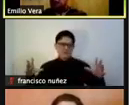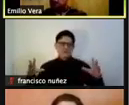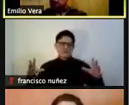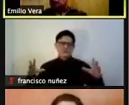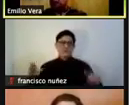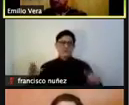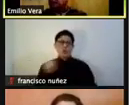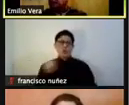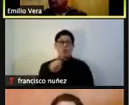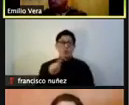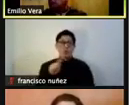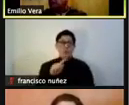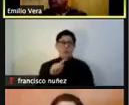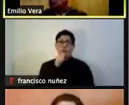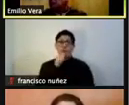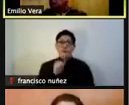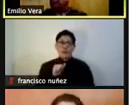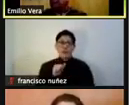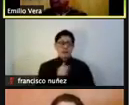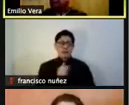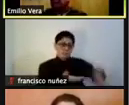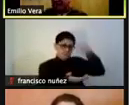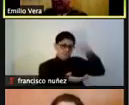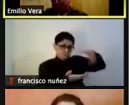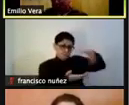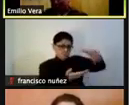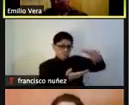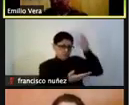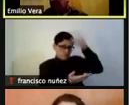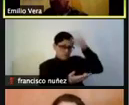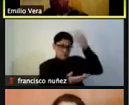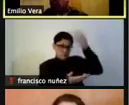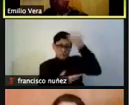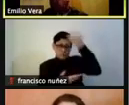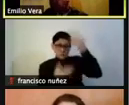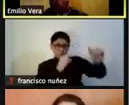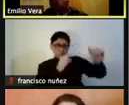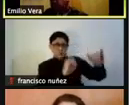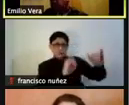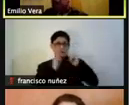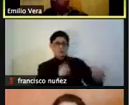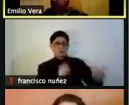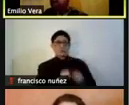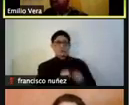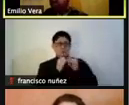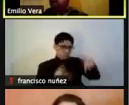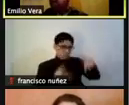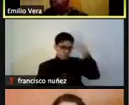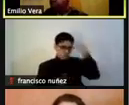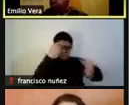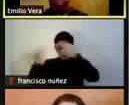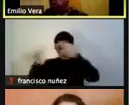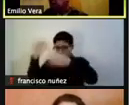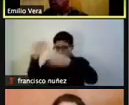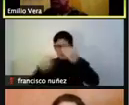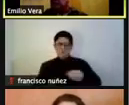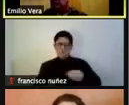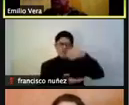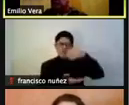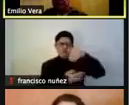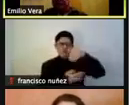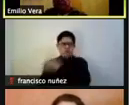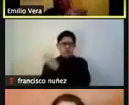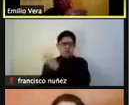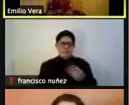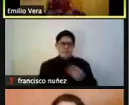de que tengamos gente o que podamos tener gente muy preparada para hacer lo que yo les he mostrado acá. De hecho, muchas de